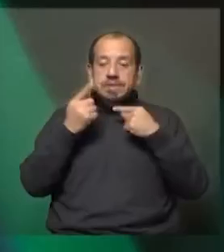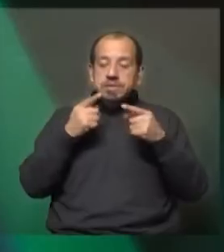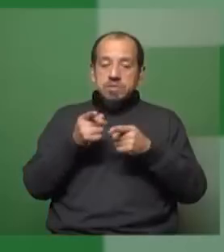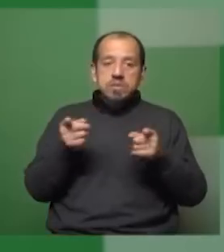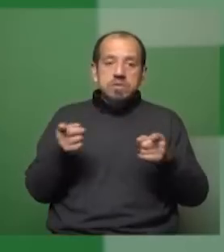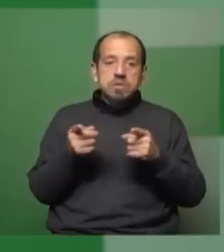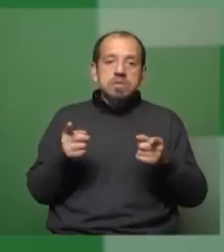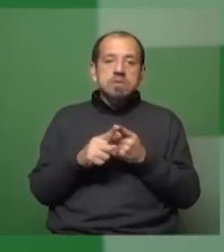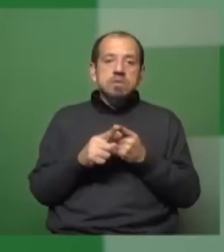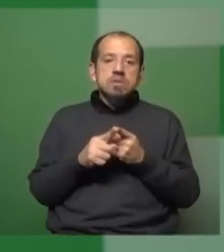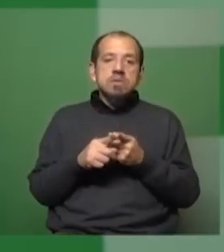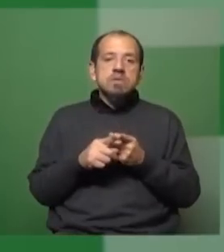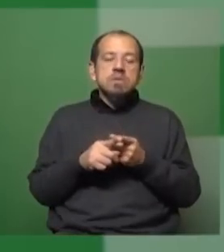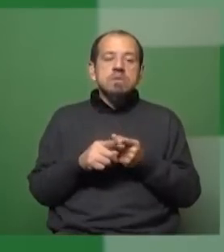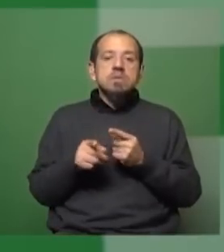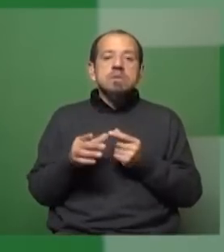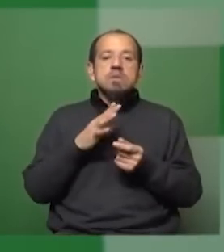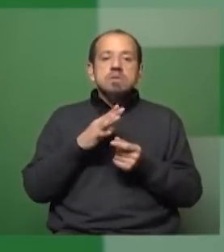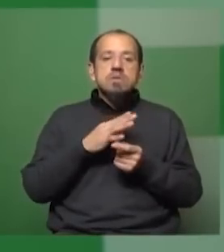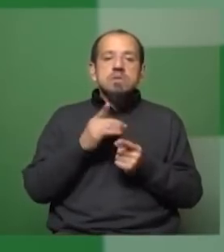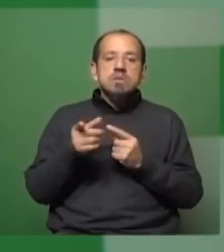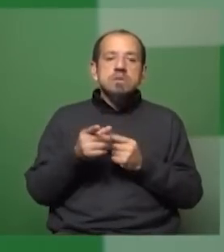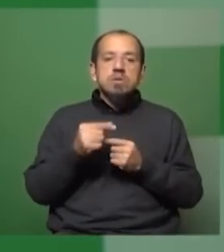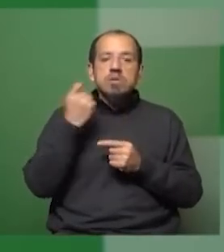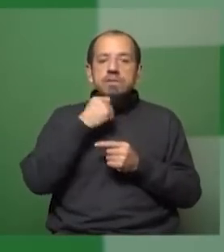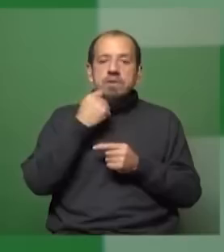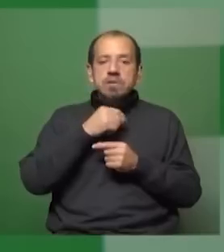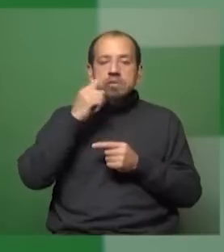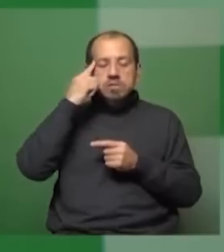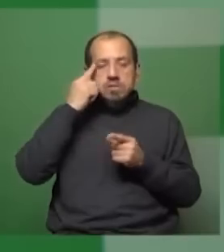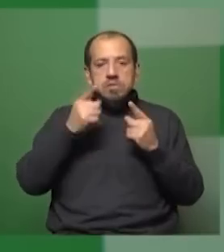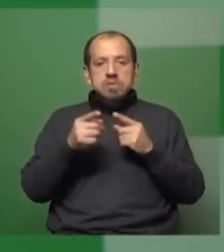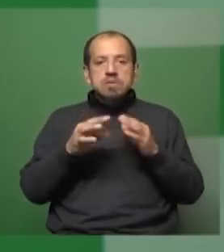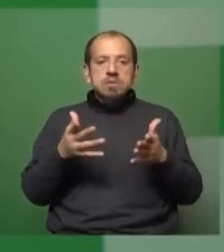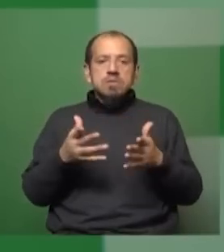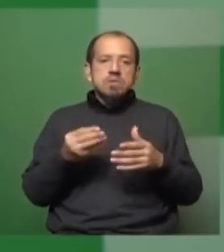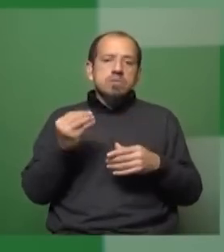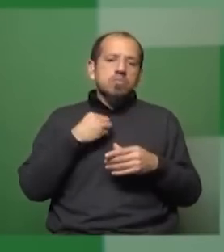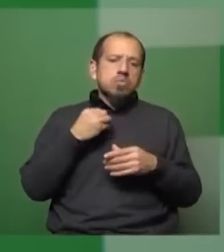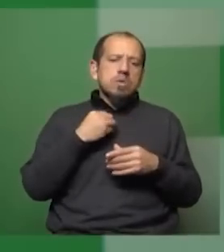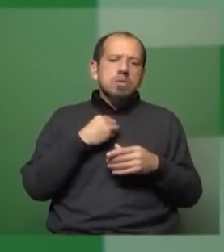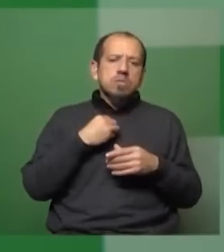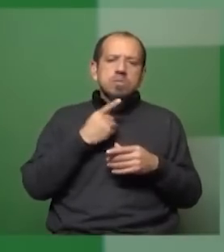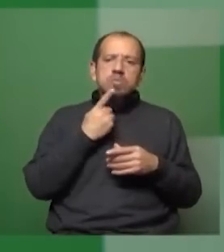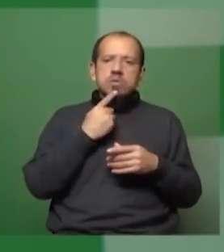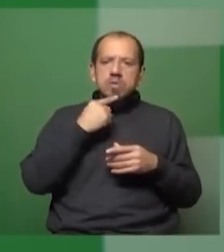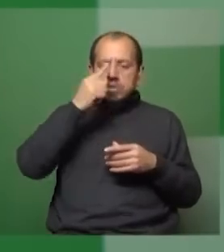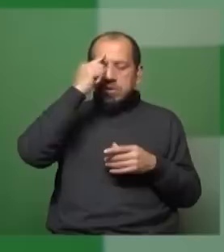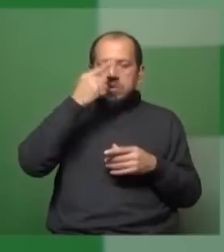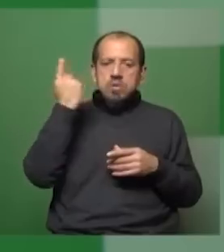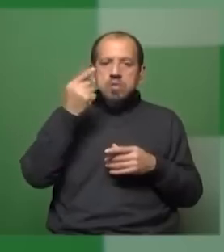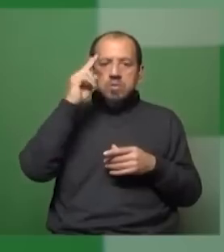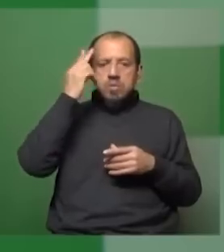falta descoordinación brutal creo que hay una falta de rumbo brutal creo que hay un excesivo voluntarismo de parte de la política exterior uruguaya